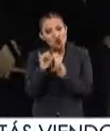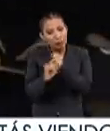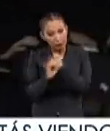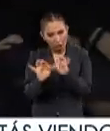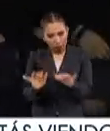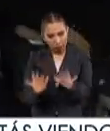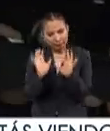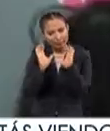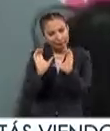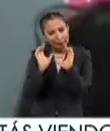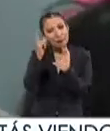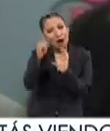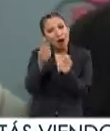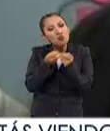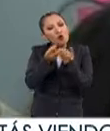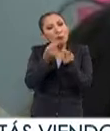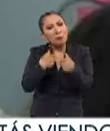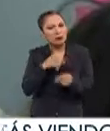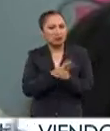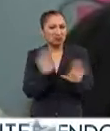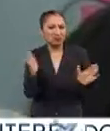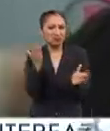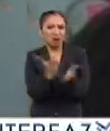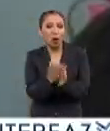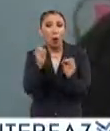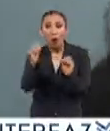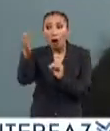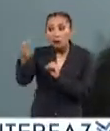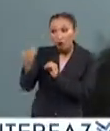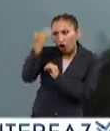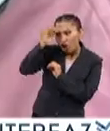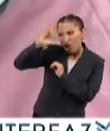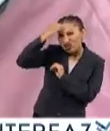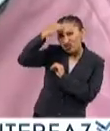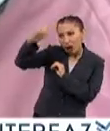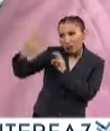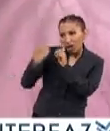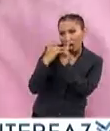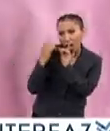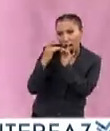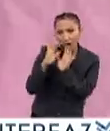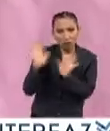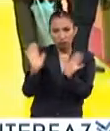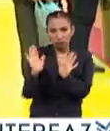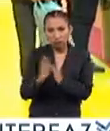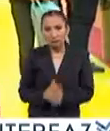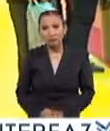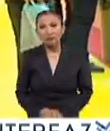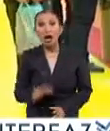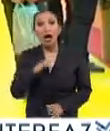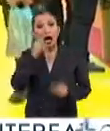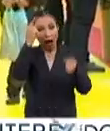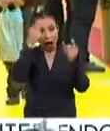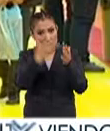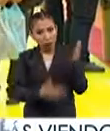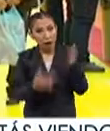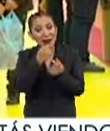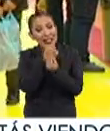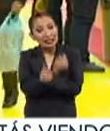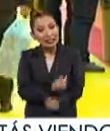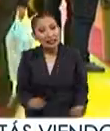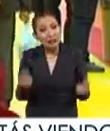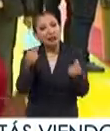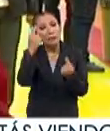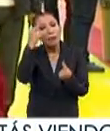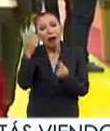Internet, para evitar que compartan datos personales o acepten conocer extraños por redes sociales. Hay talleres también para los